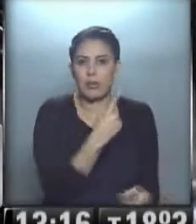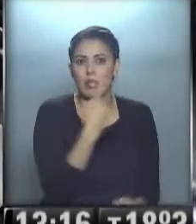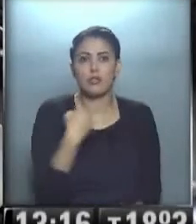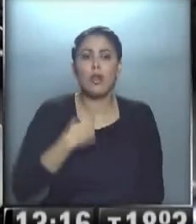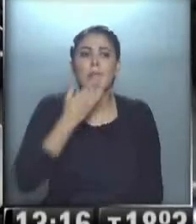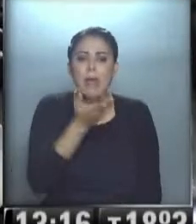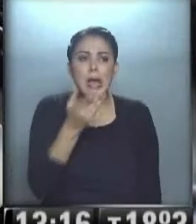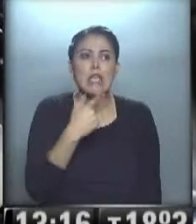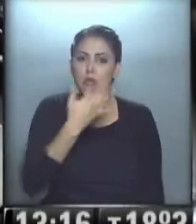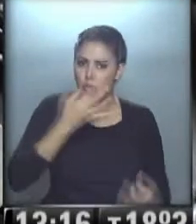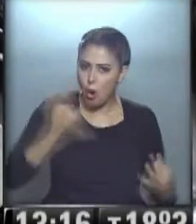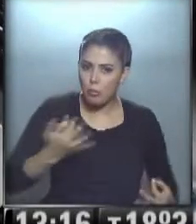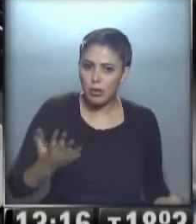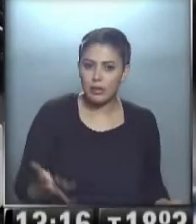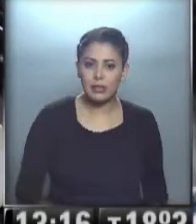pedí, básicamente.